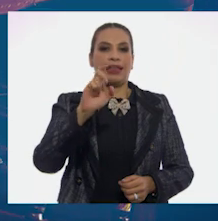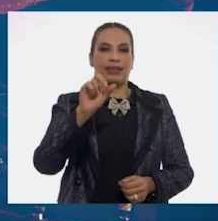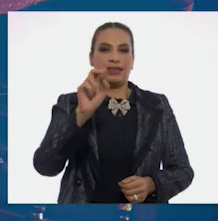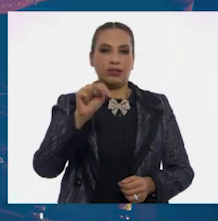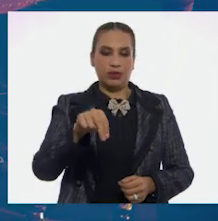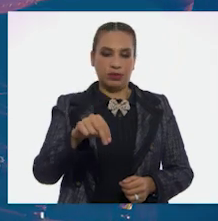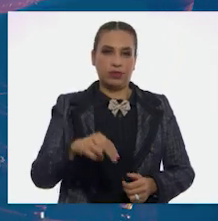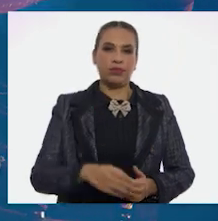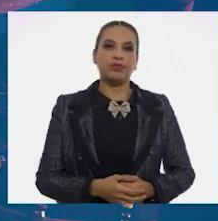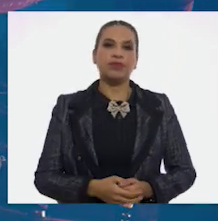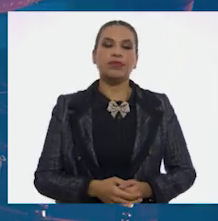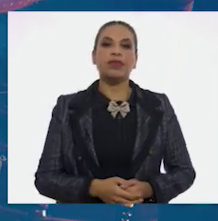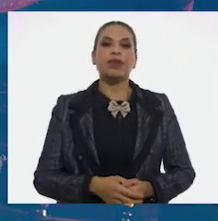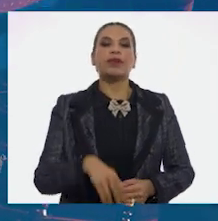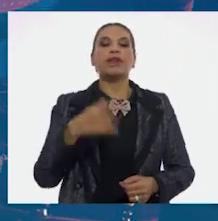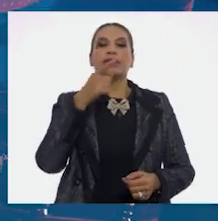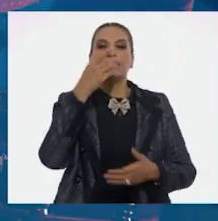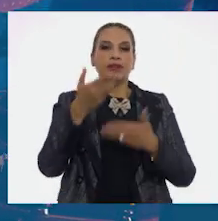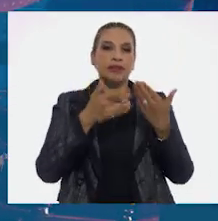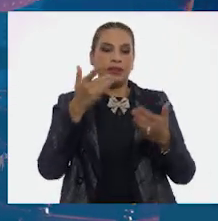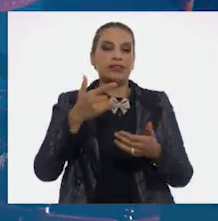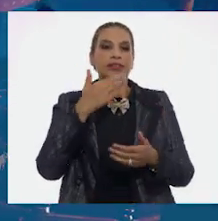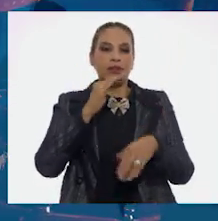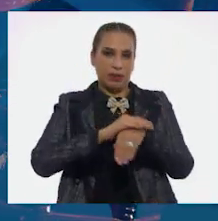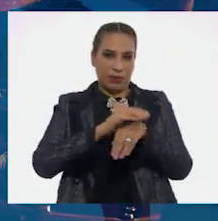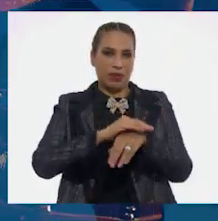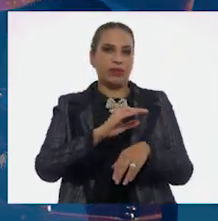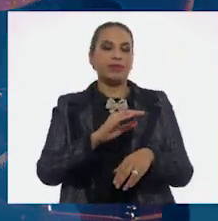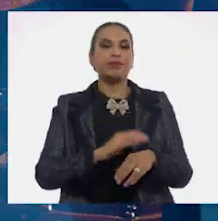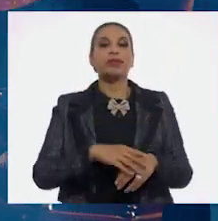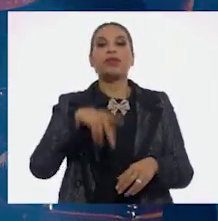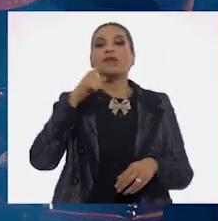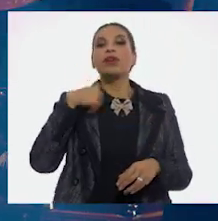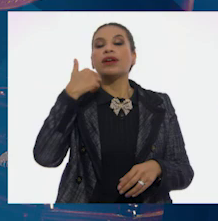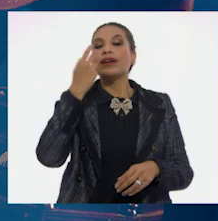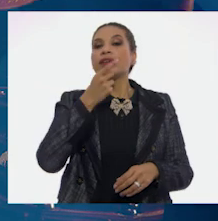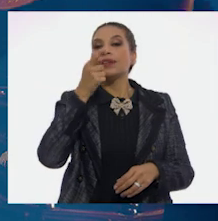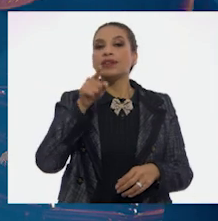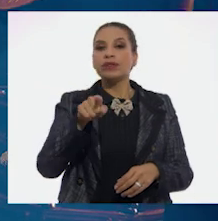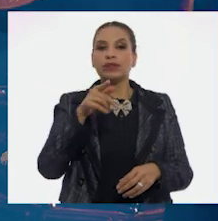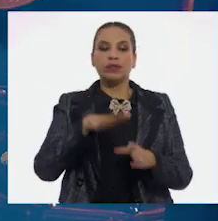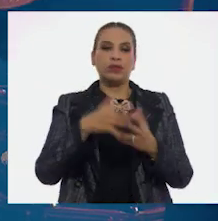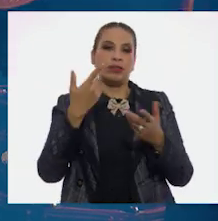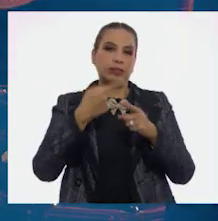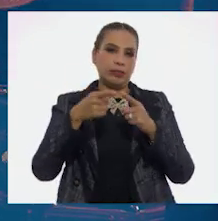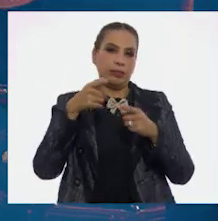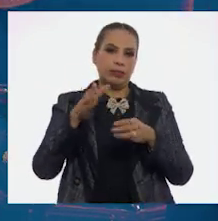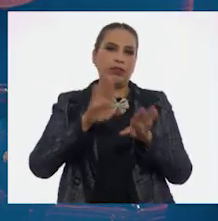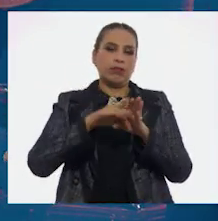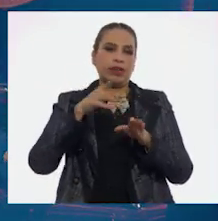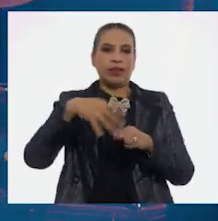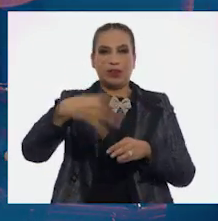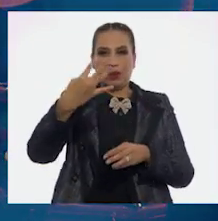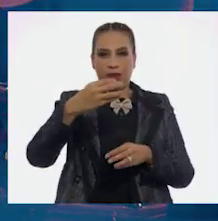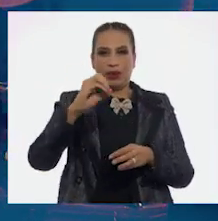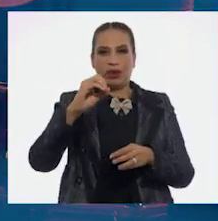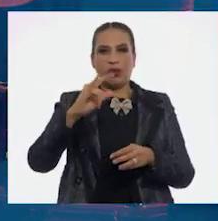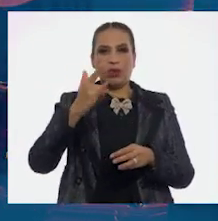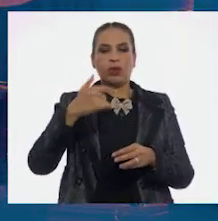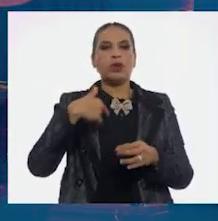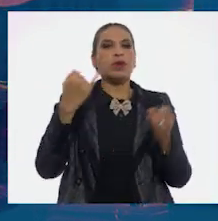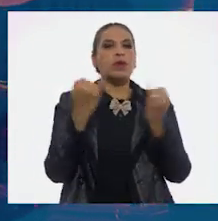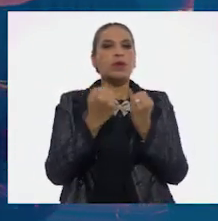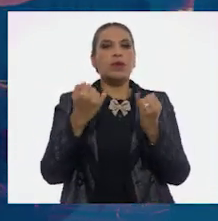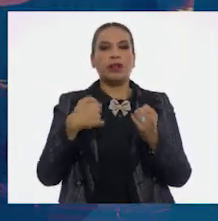Ahora, estimado y buen amigo, me refiero a su grata 8 de julio. Yo